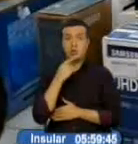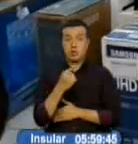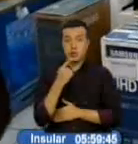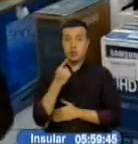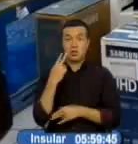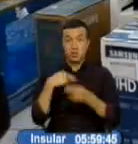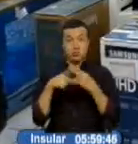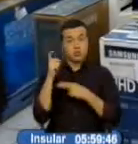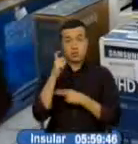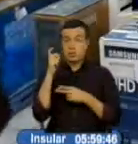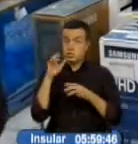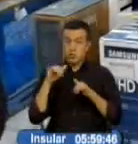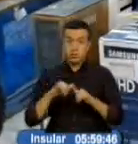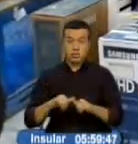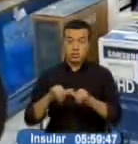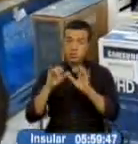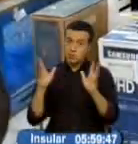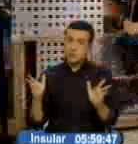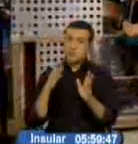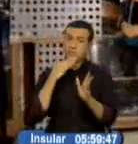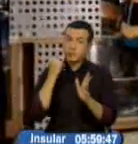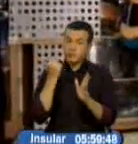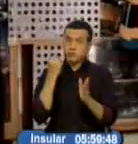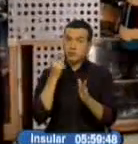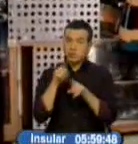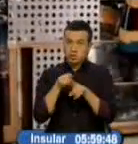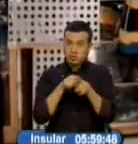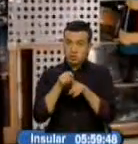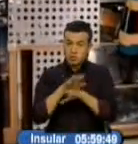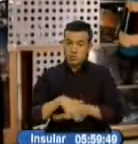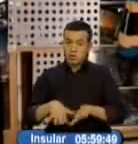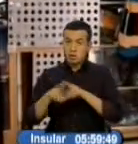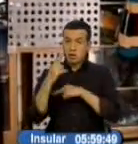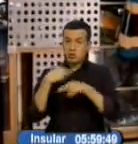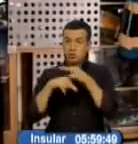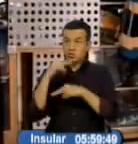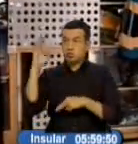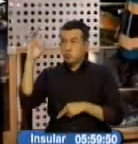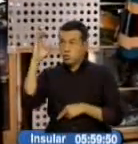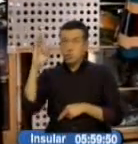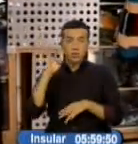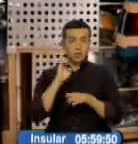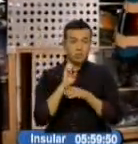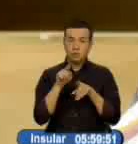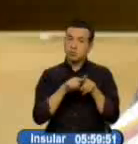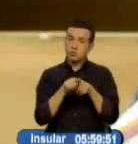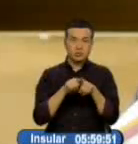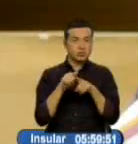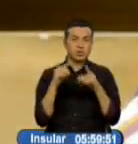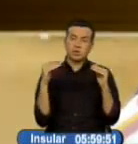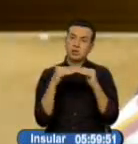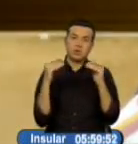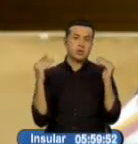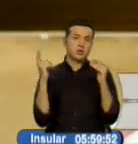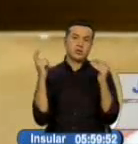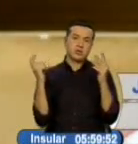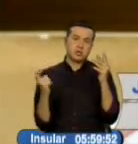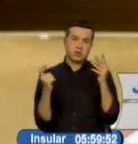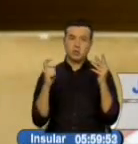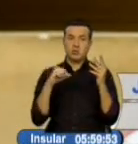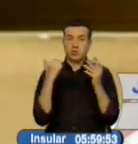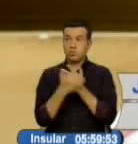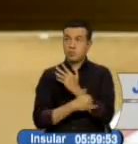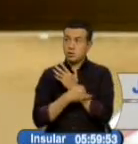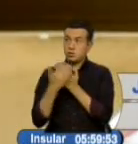canasta debería mantenerse con el afán de mejorar la competitividad comercial con los vecinos colombianos. Y la posibilidad de importar